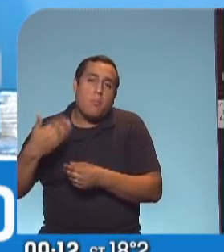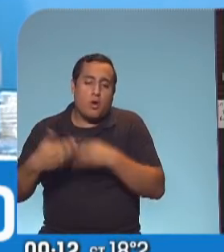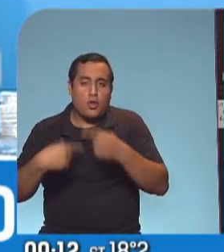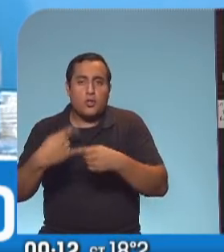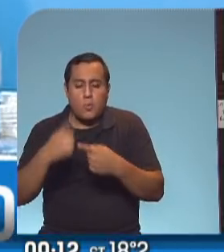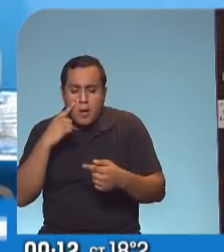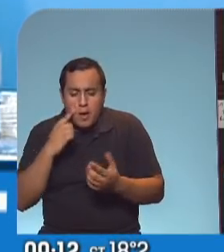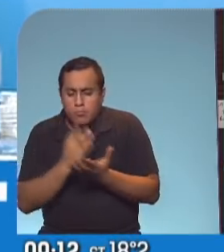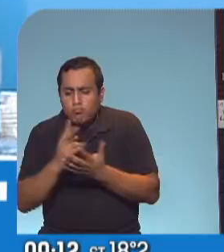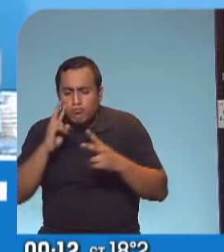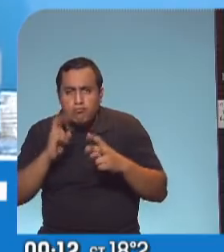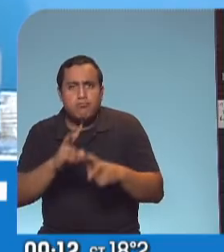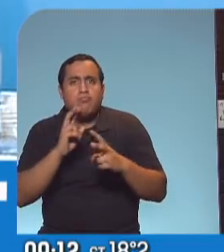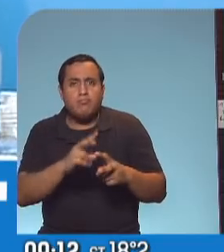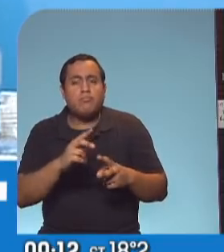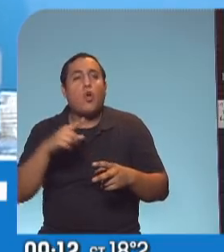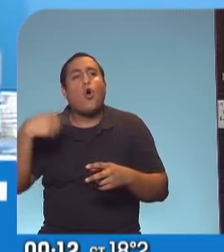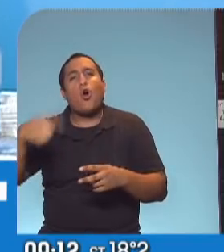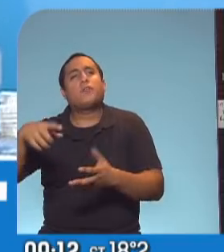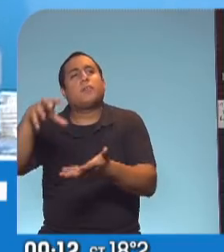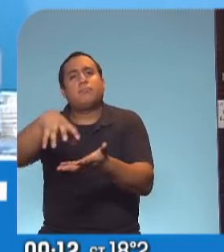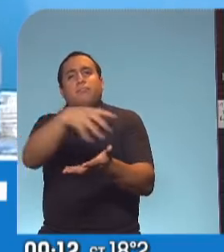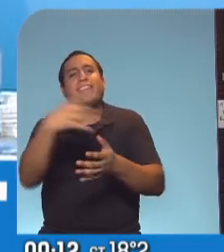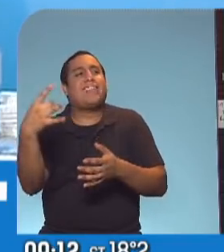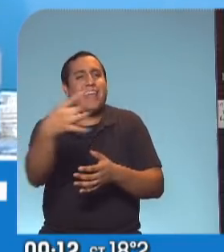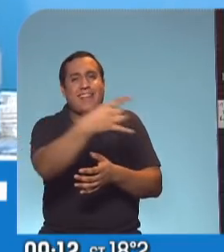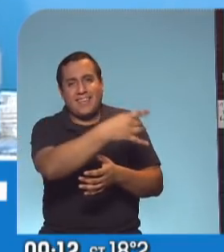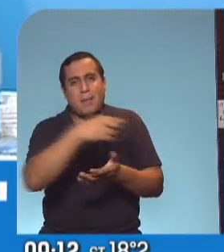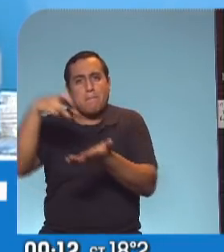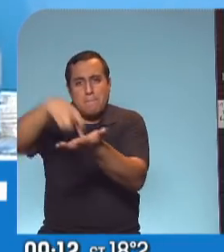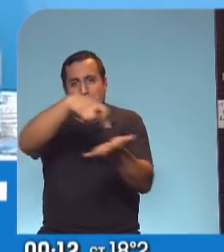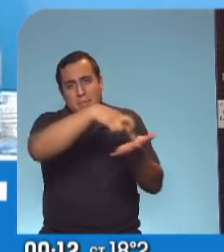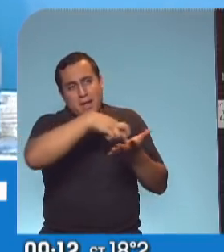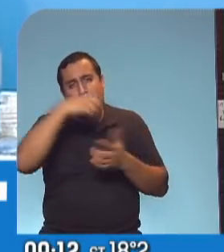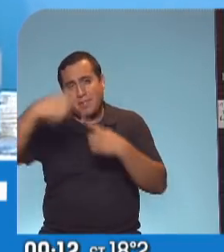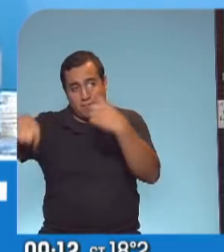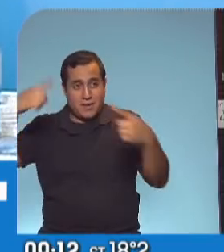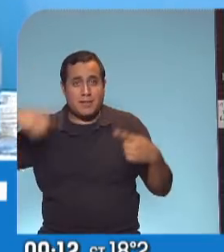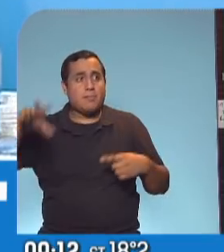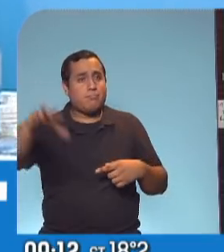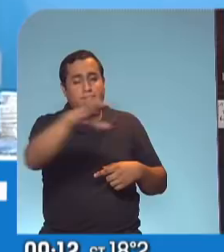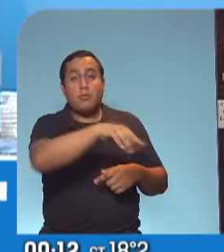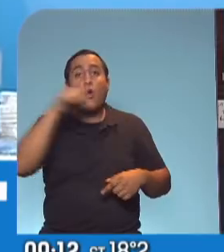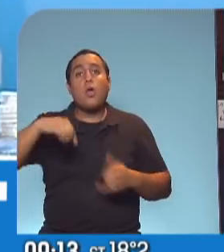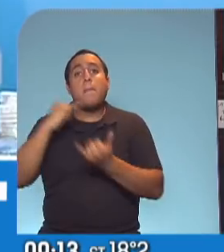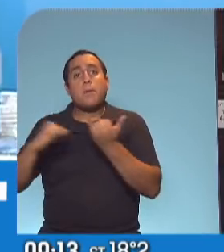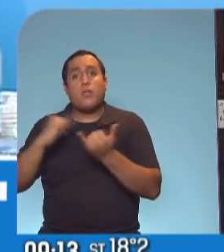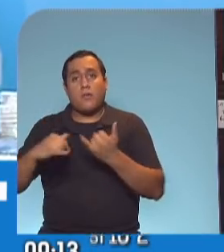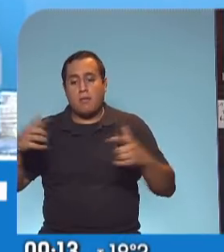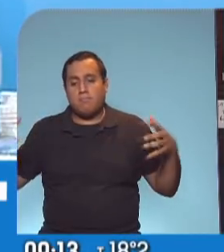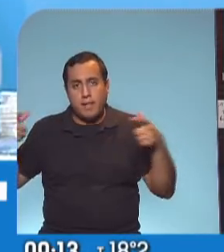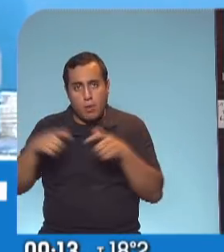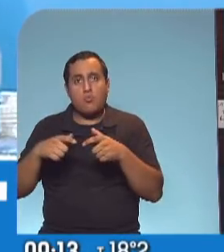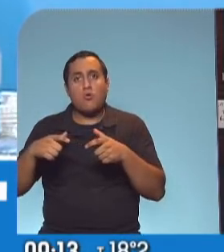la implementación en el resto de las estaciones y en el resto de las jurisdicciones del país. Hoy al mediodía hay una reunión del